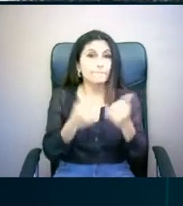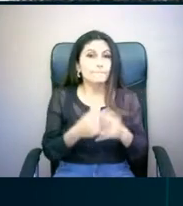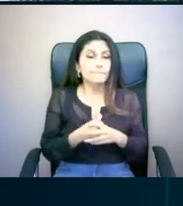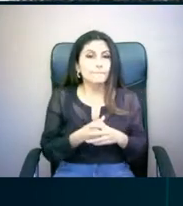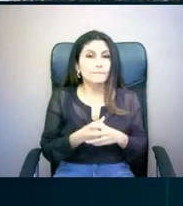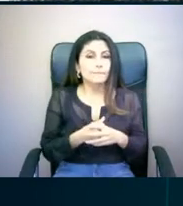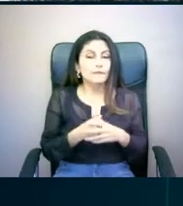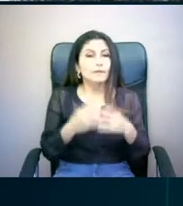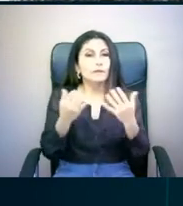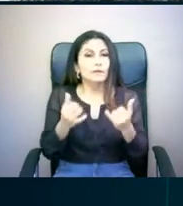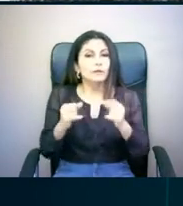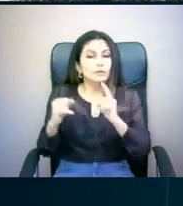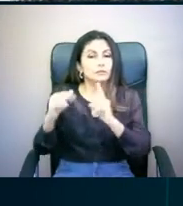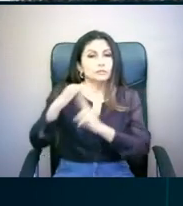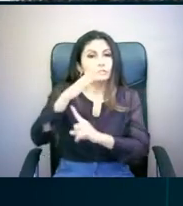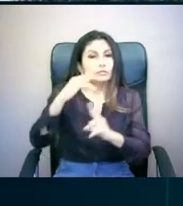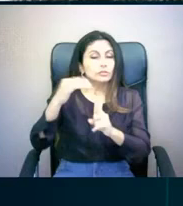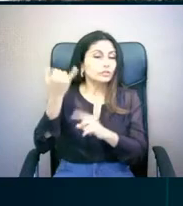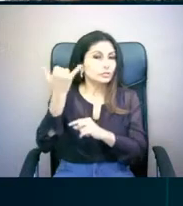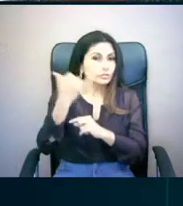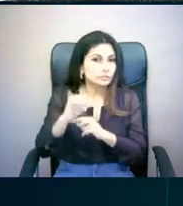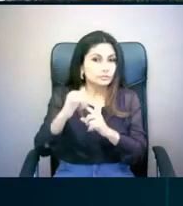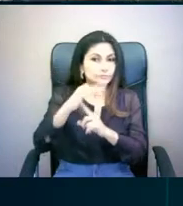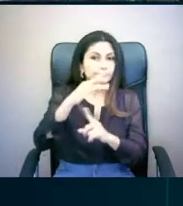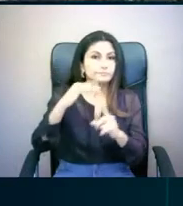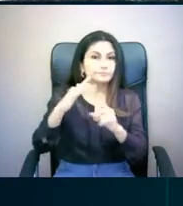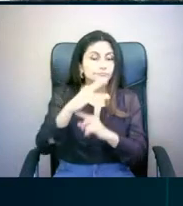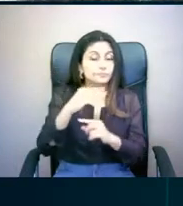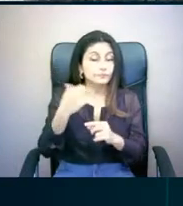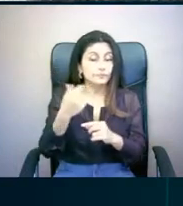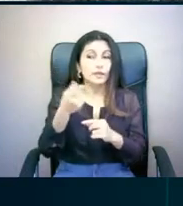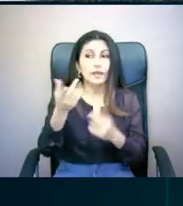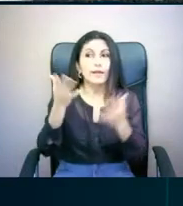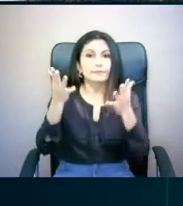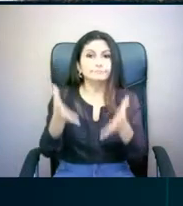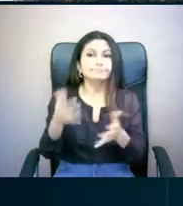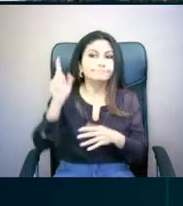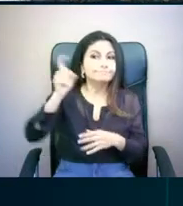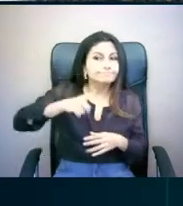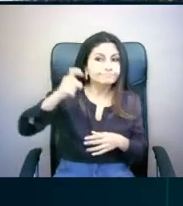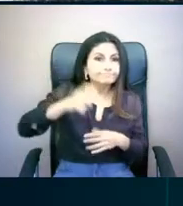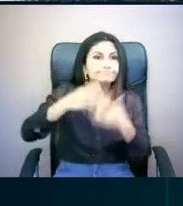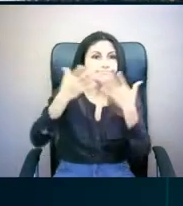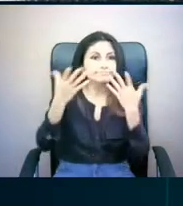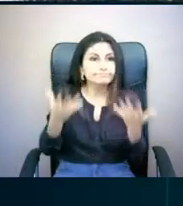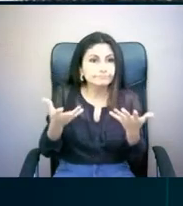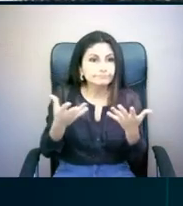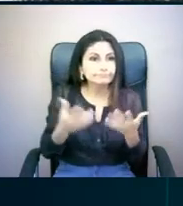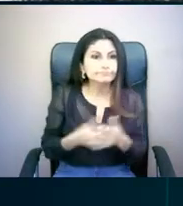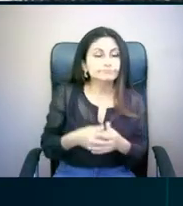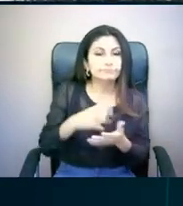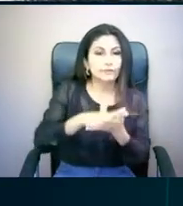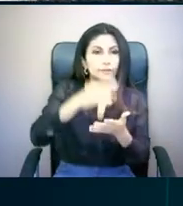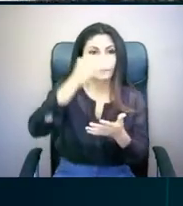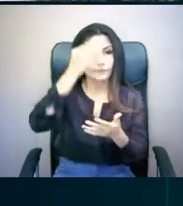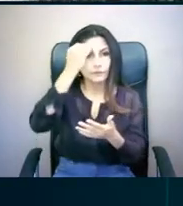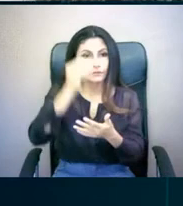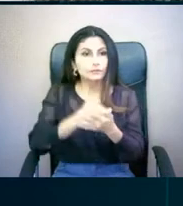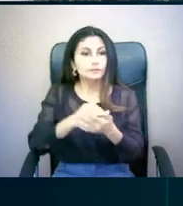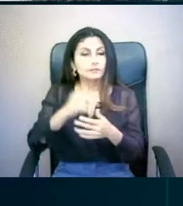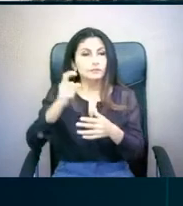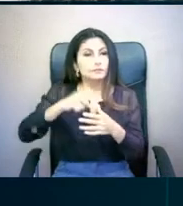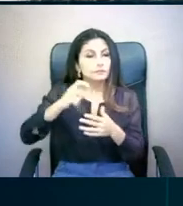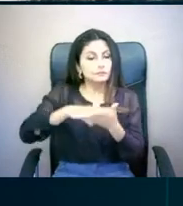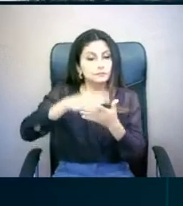tenemos un contexto de lo que nos da la necesidad, ya tenemos la necesidad en términos del lo que es la lección aprendida, ya tenemos